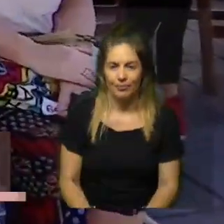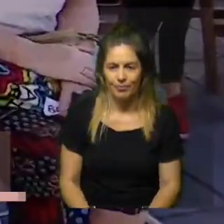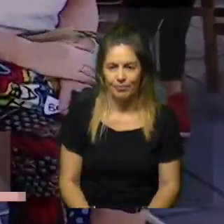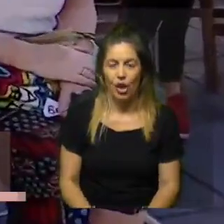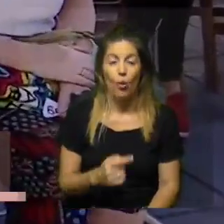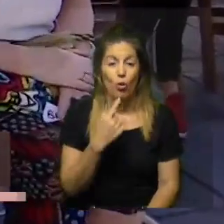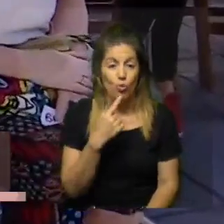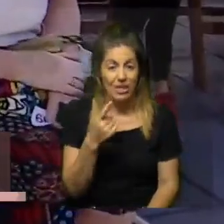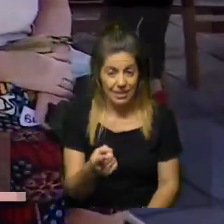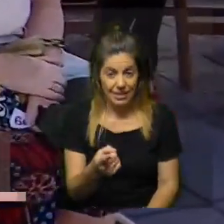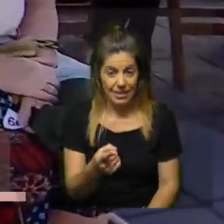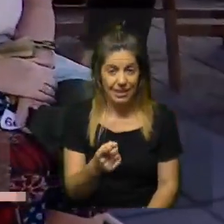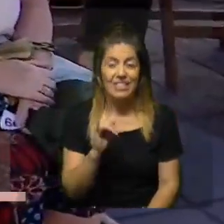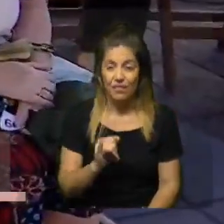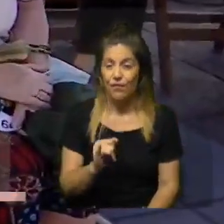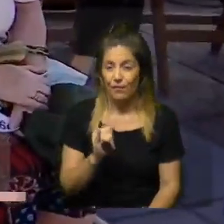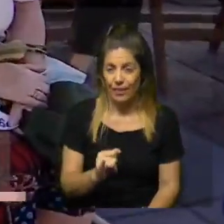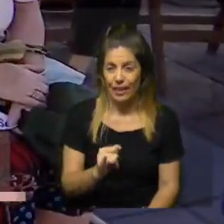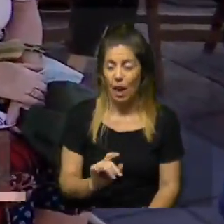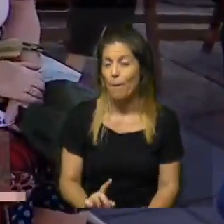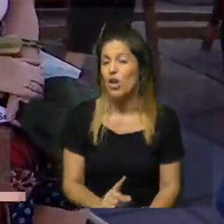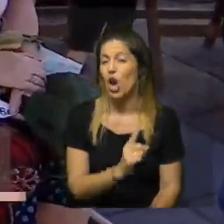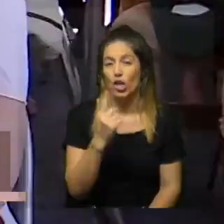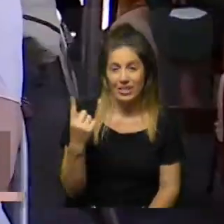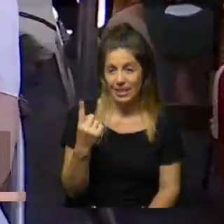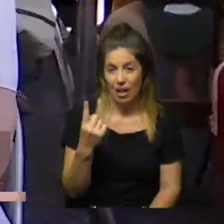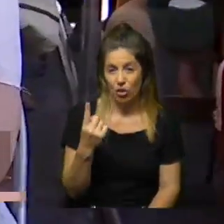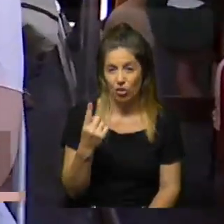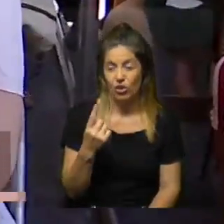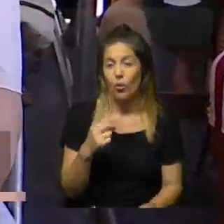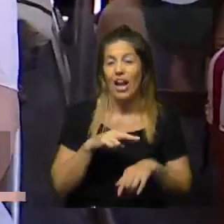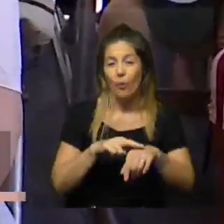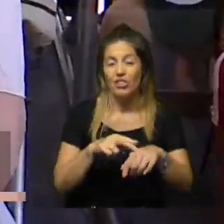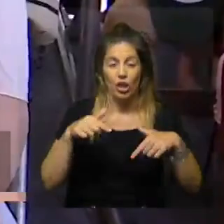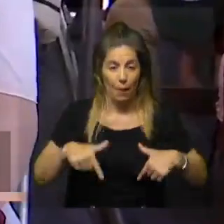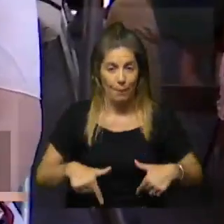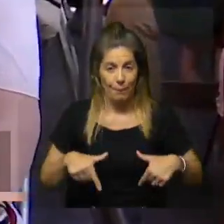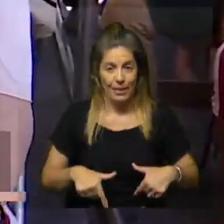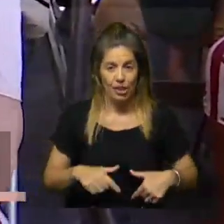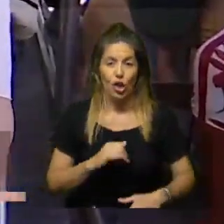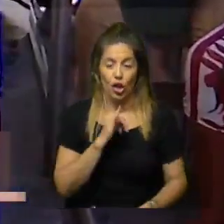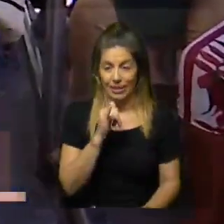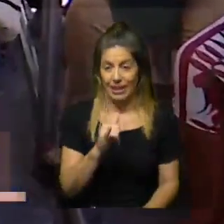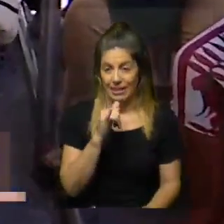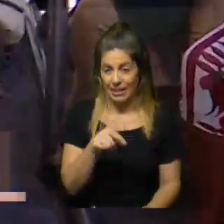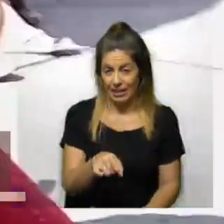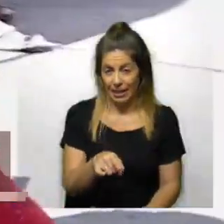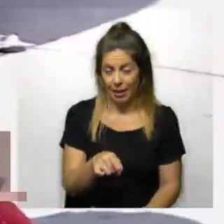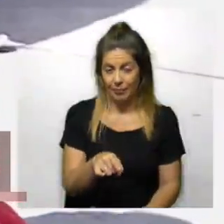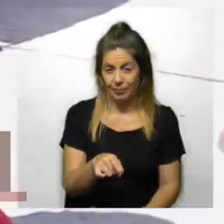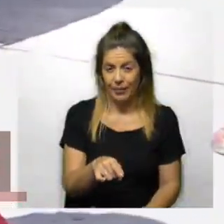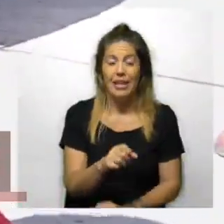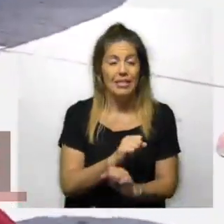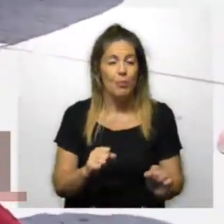tú decías, si bien hay priorizado, según las pautas del Ministerio, esta población que te comenté anteriormente, se